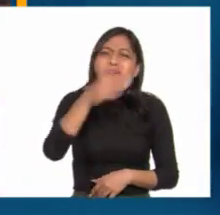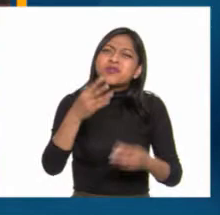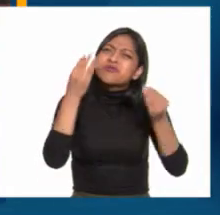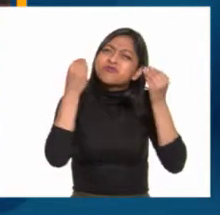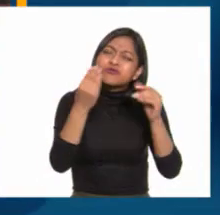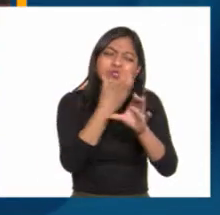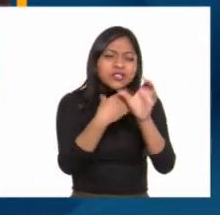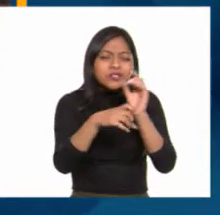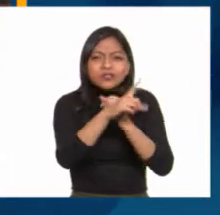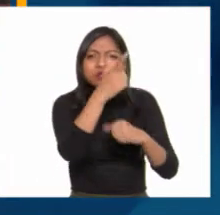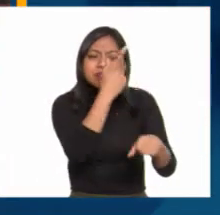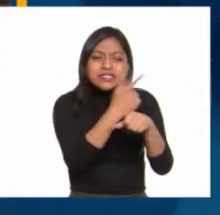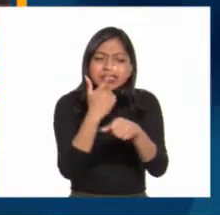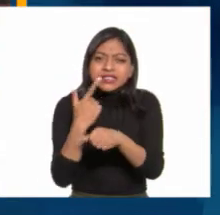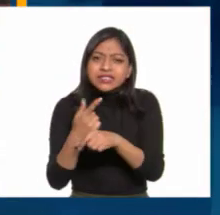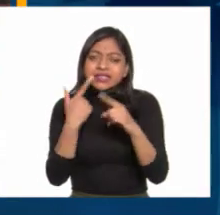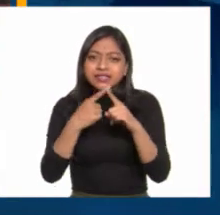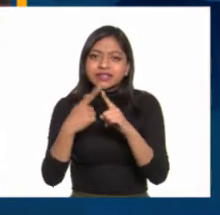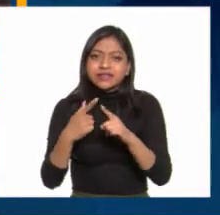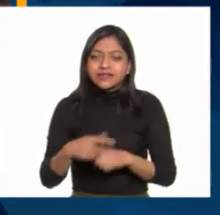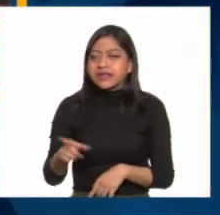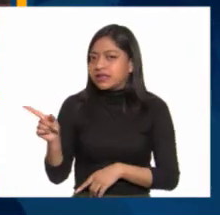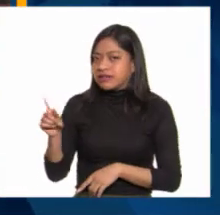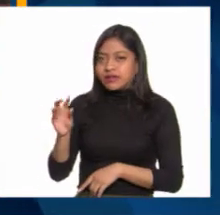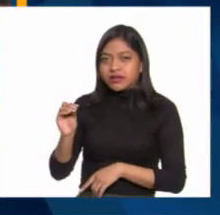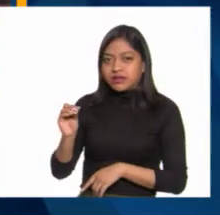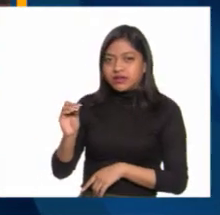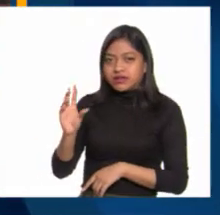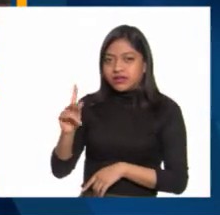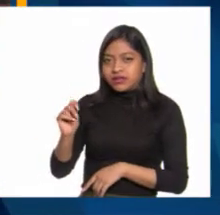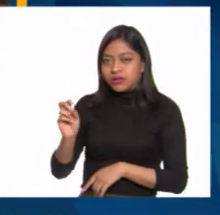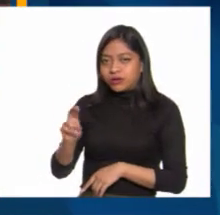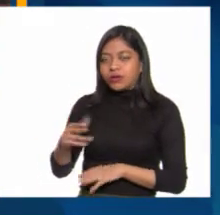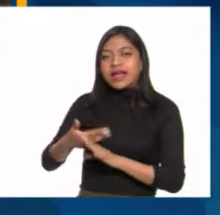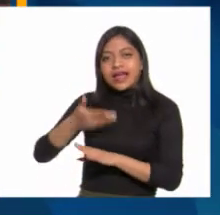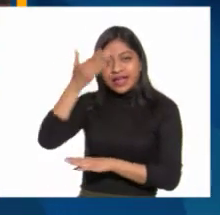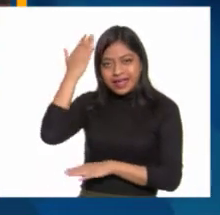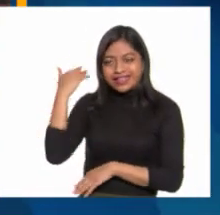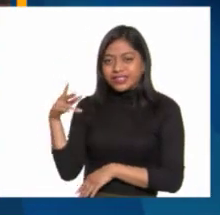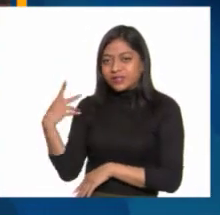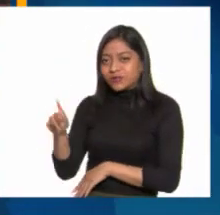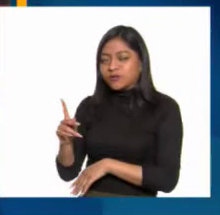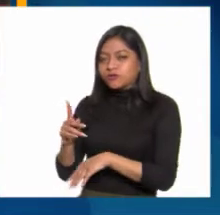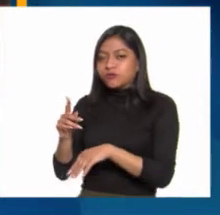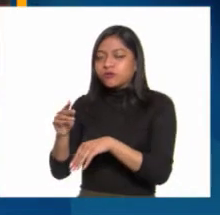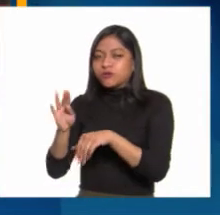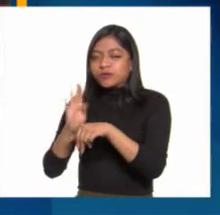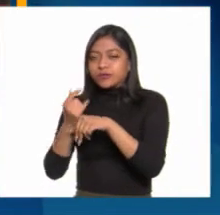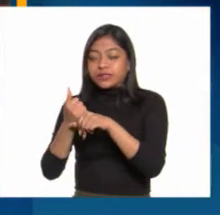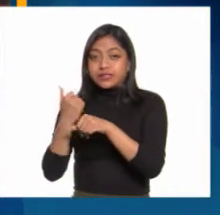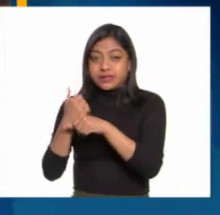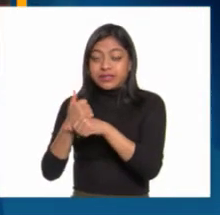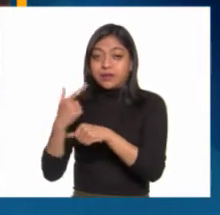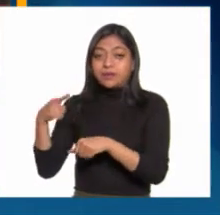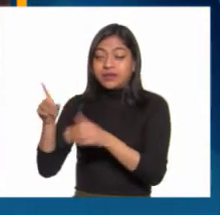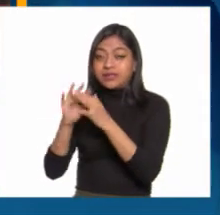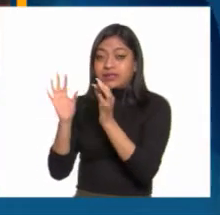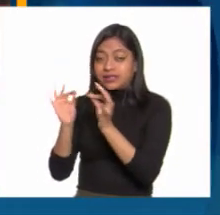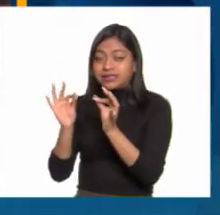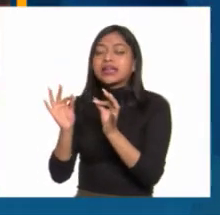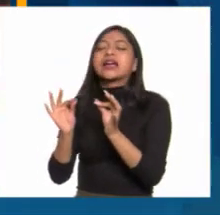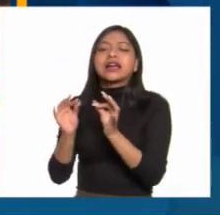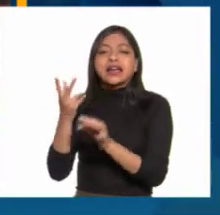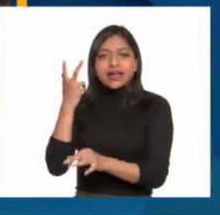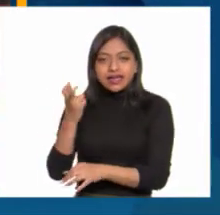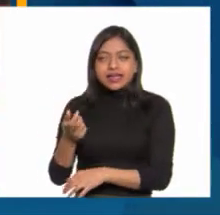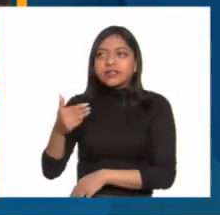cosas, sobre todo si hacemos lo que hizo Ton, que tomó en cuenta información que obtuvo con su bisabuelito sobre la época y